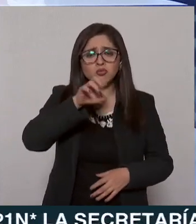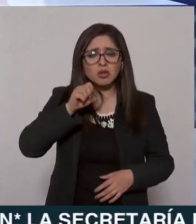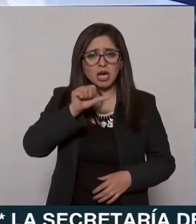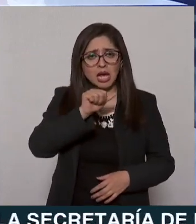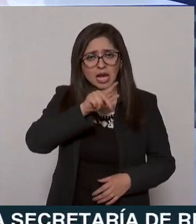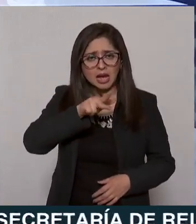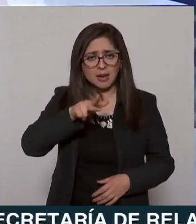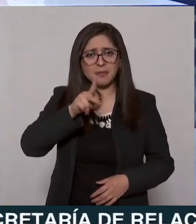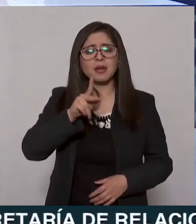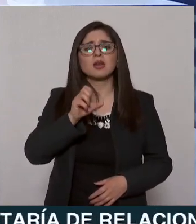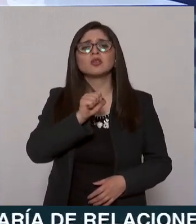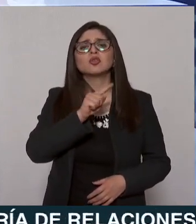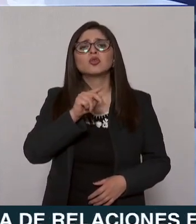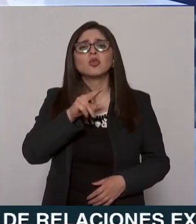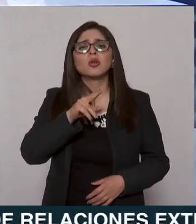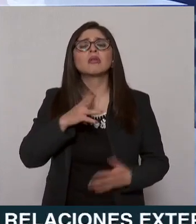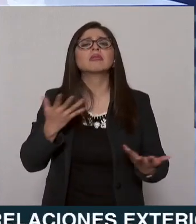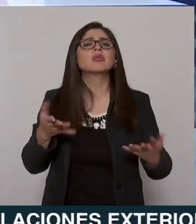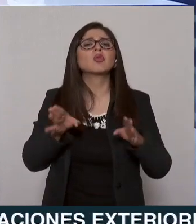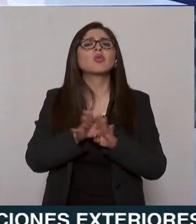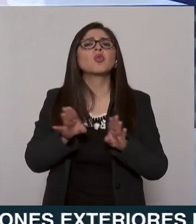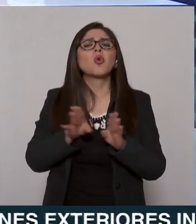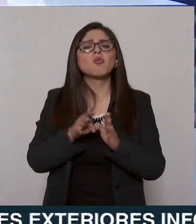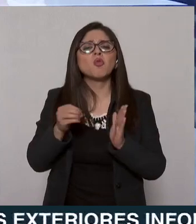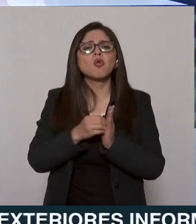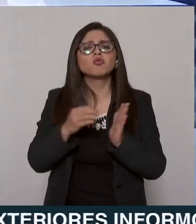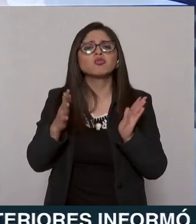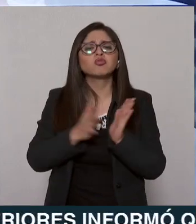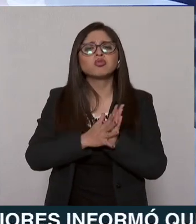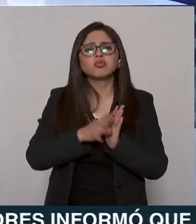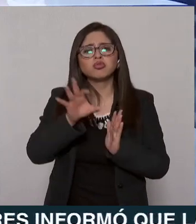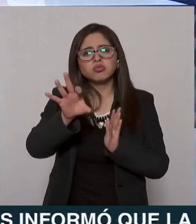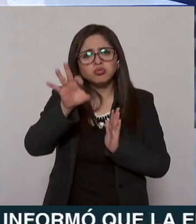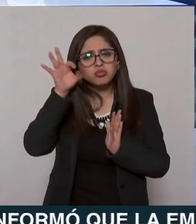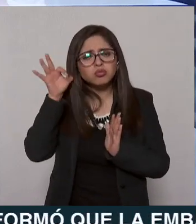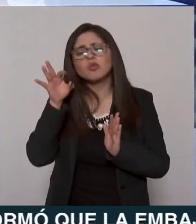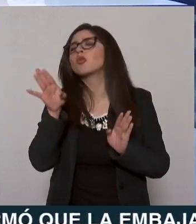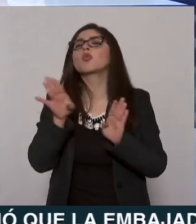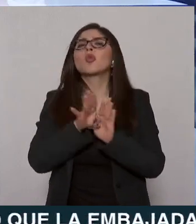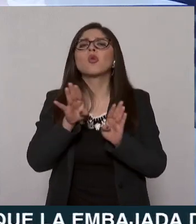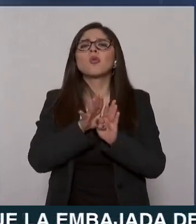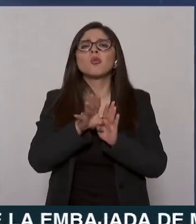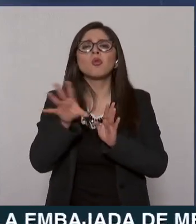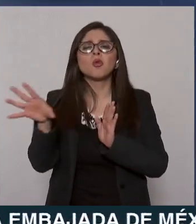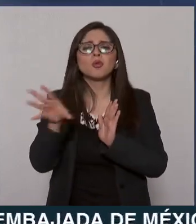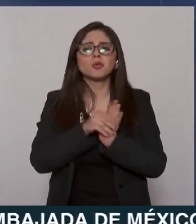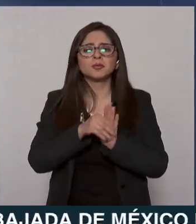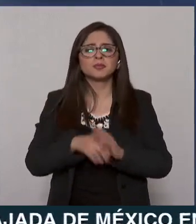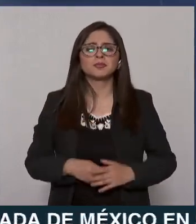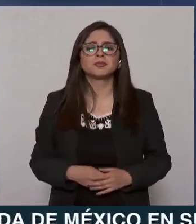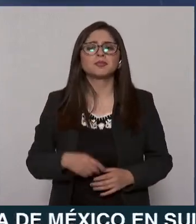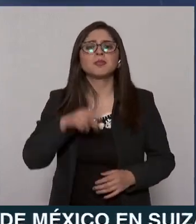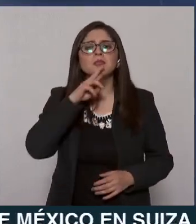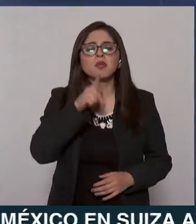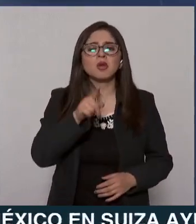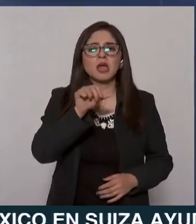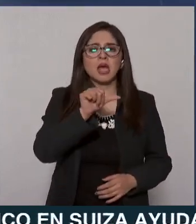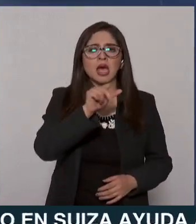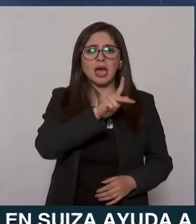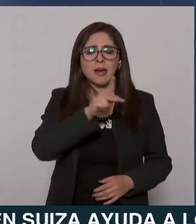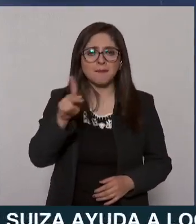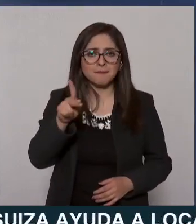lugar de descarga de programas y no lo encontramos. ¿Cómo lo debemos de buscar y cómo lo debemos de bajar? Lo debemos de buscar como App